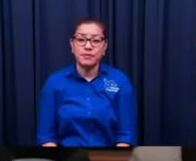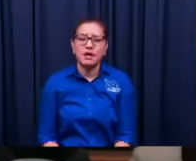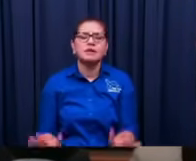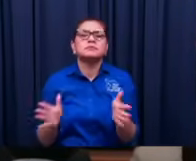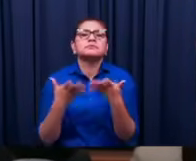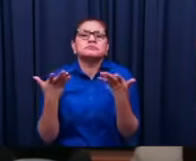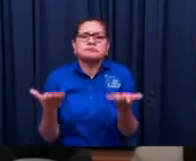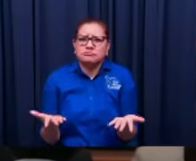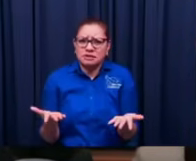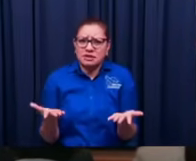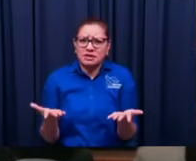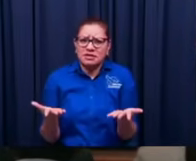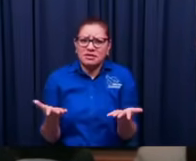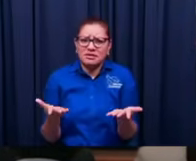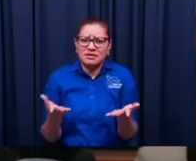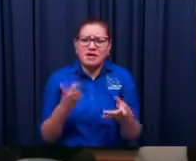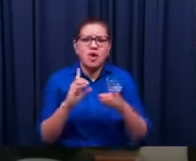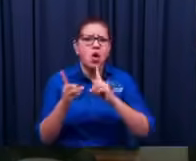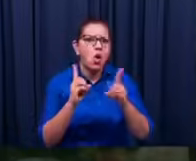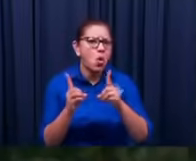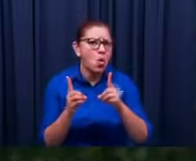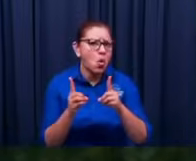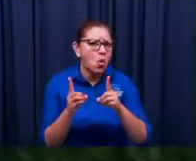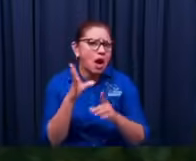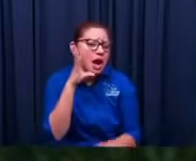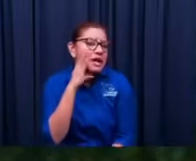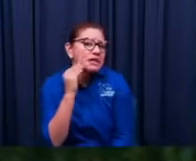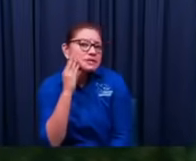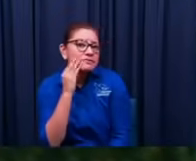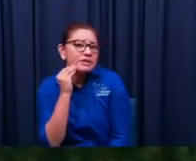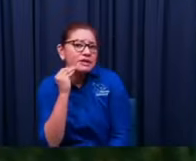¿quién te enseñó? ¿Cuál fue tu primera experiencia sexual?